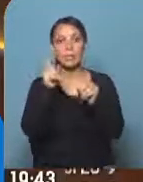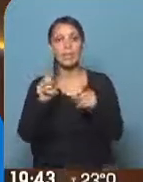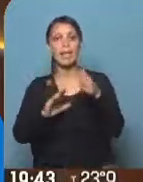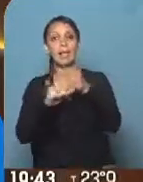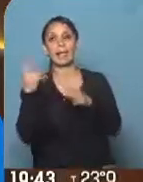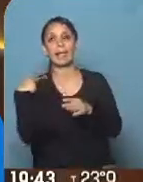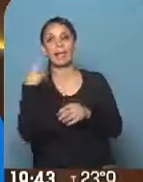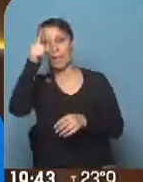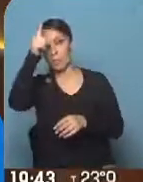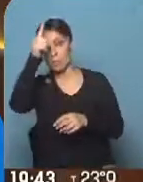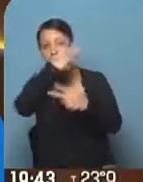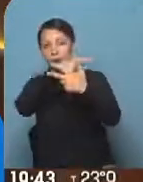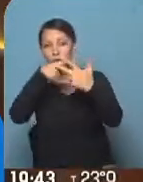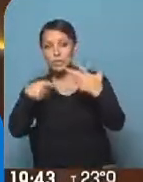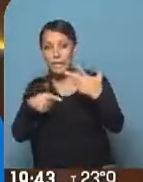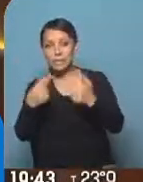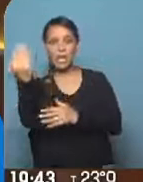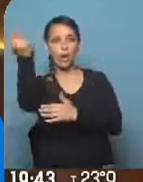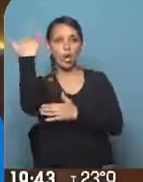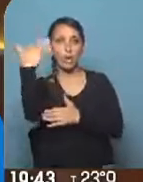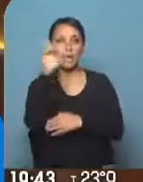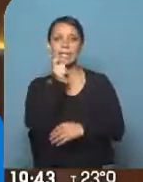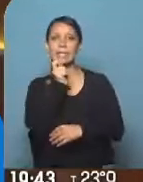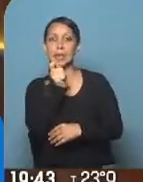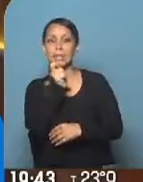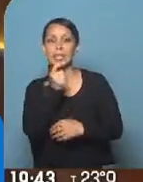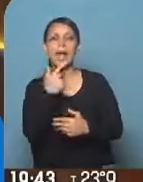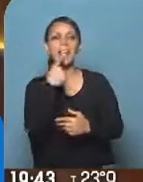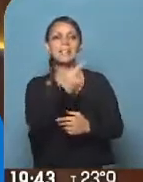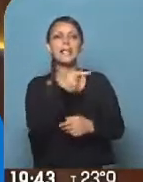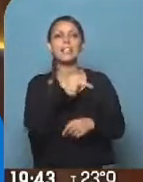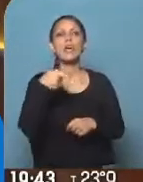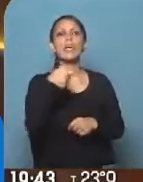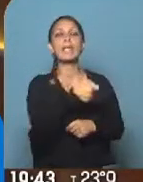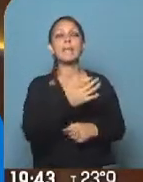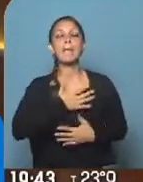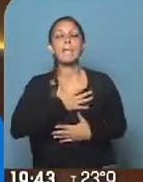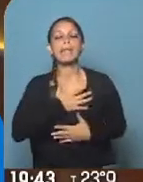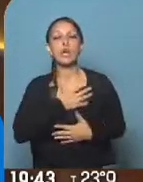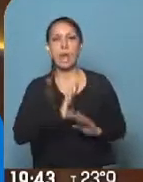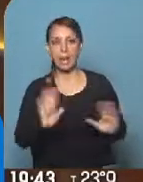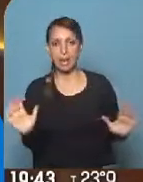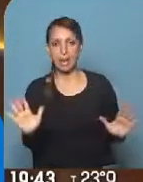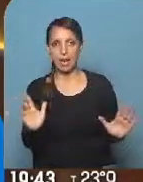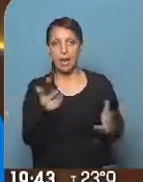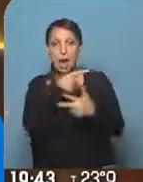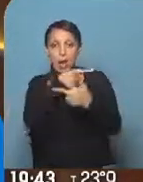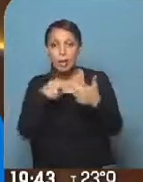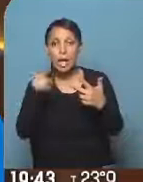en conferencia de prensa hablaban de crimen pasional desconociendo